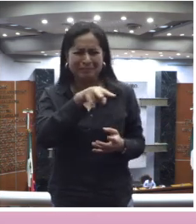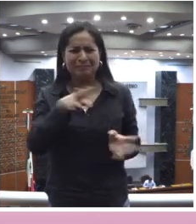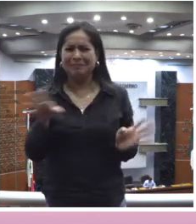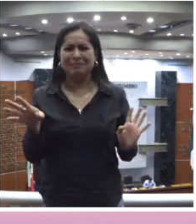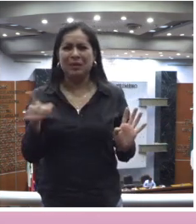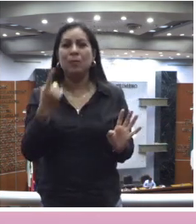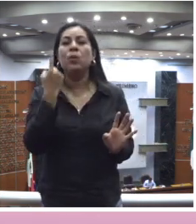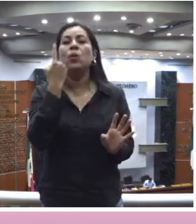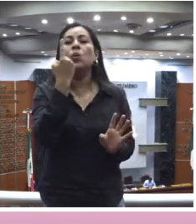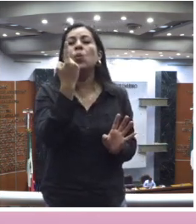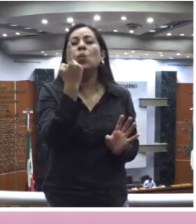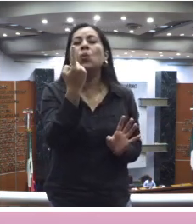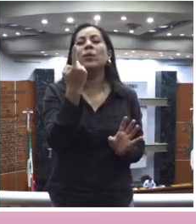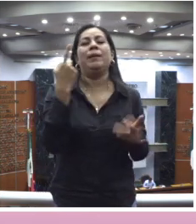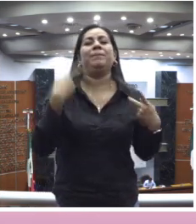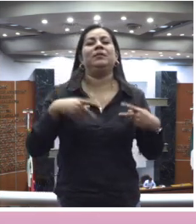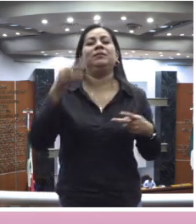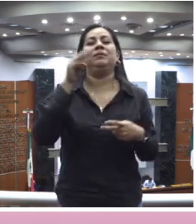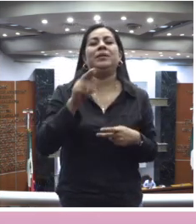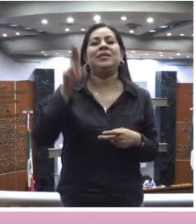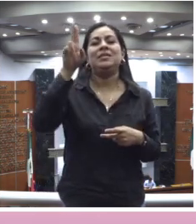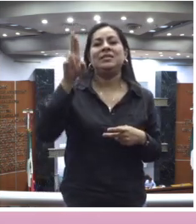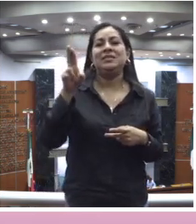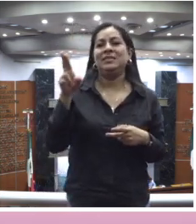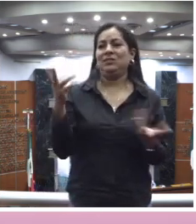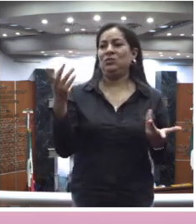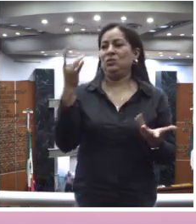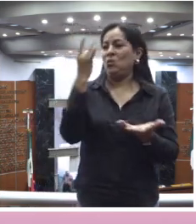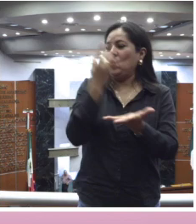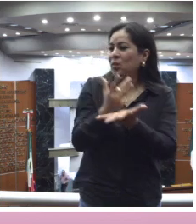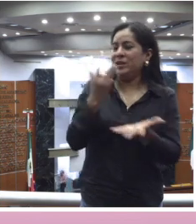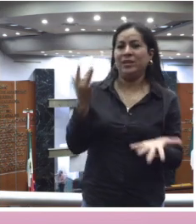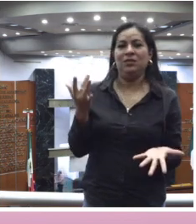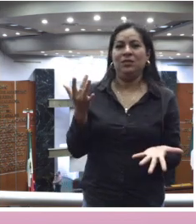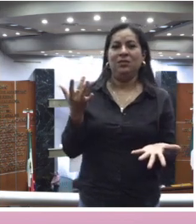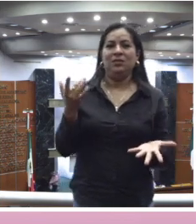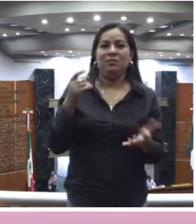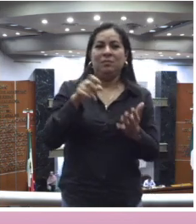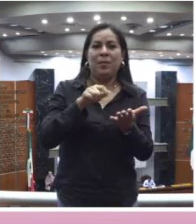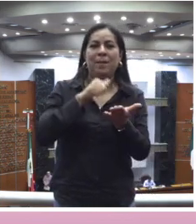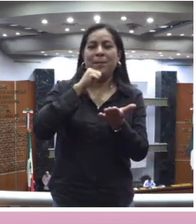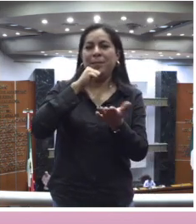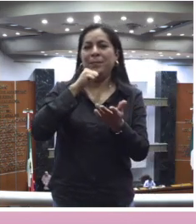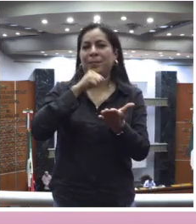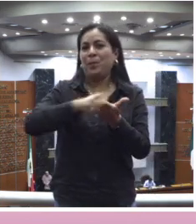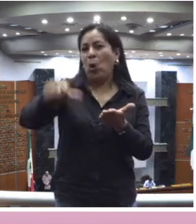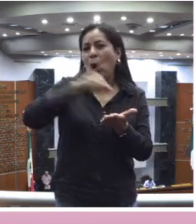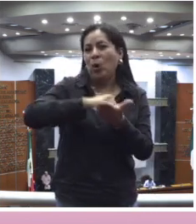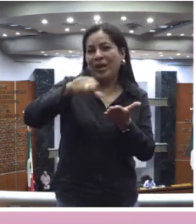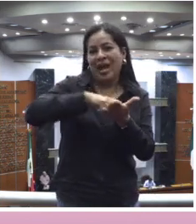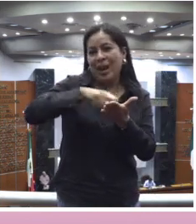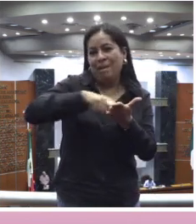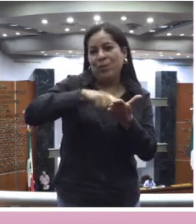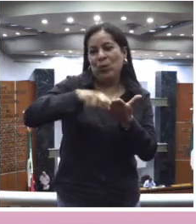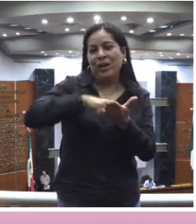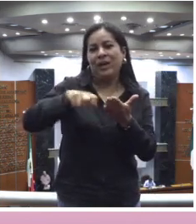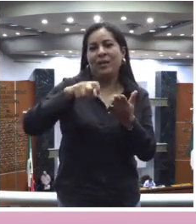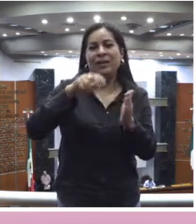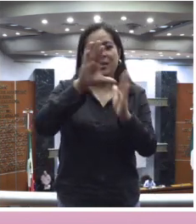por un solo ministro, sin ningún mandato popular, borrar de la Constitución